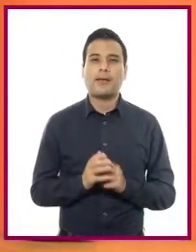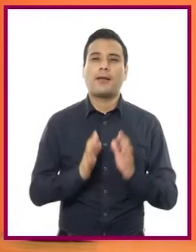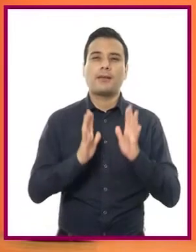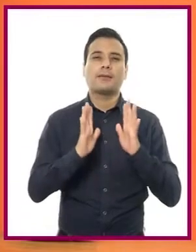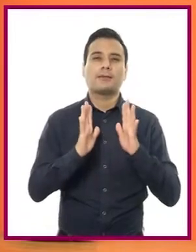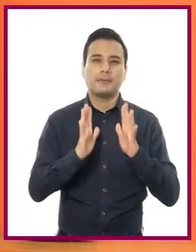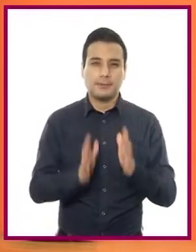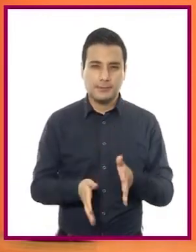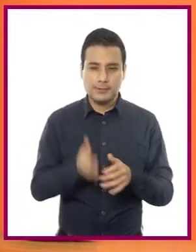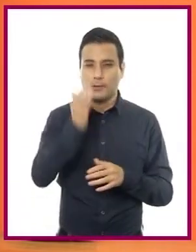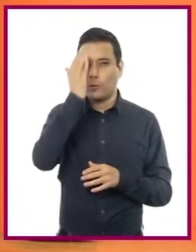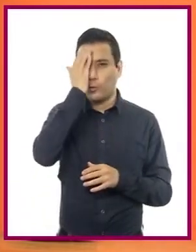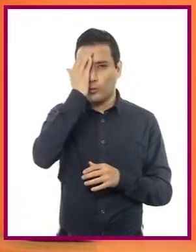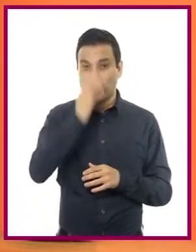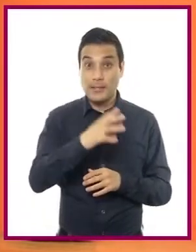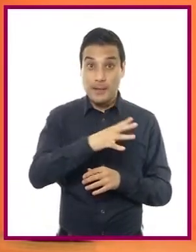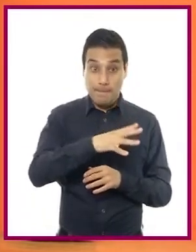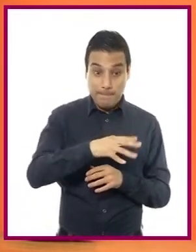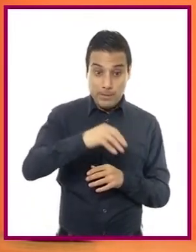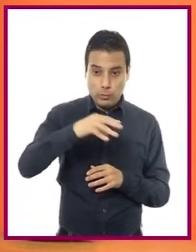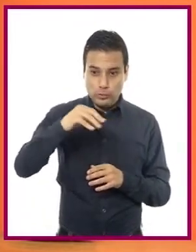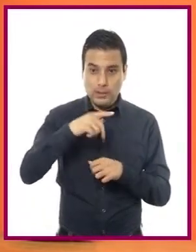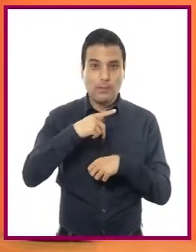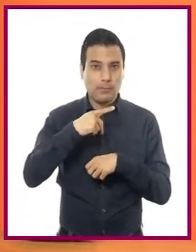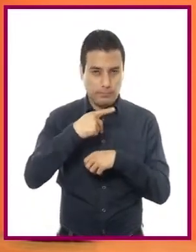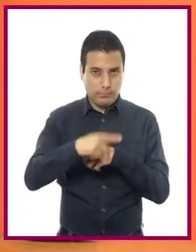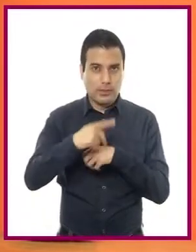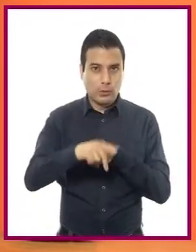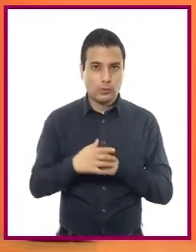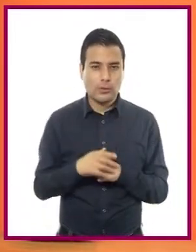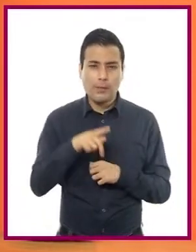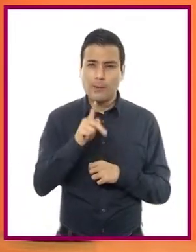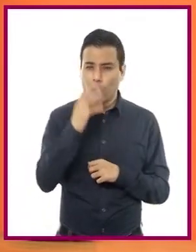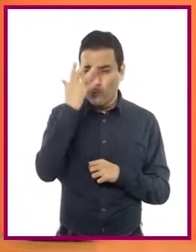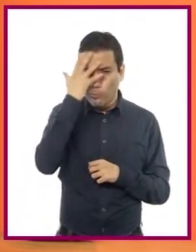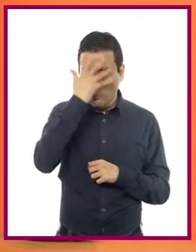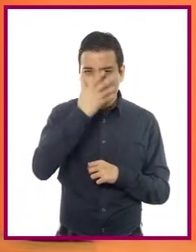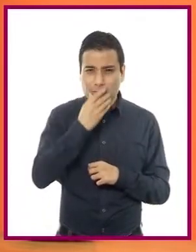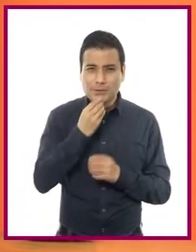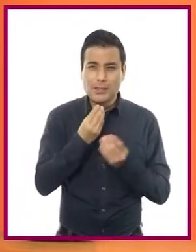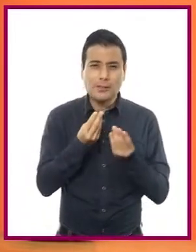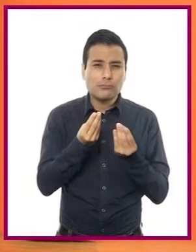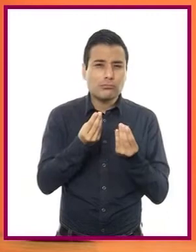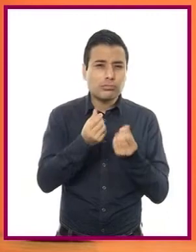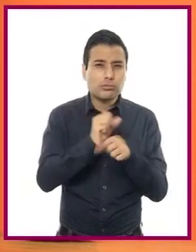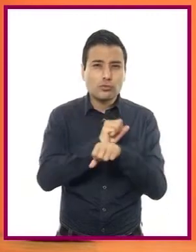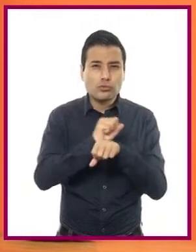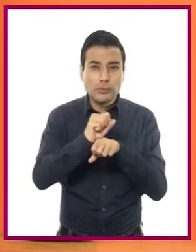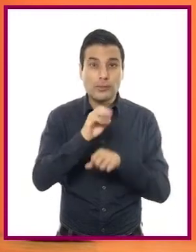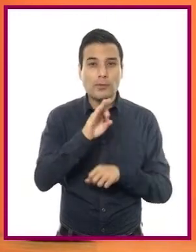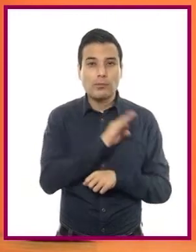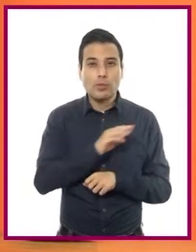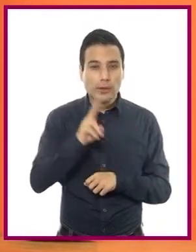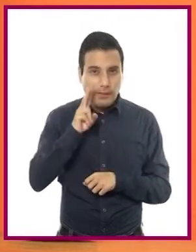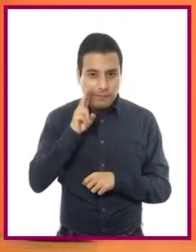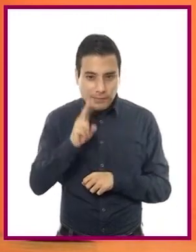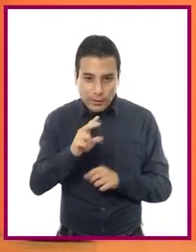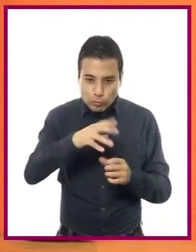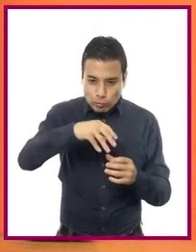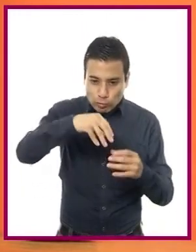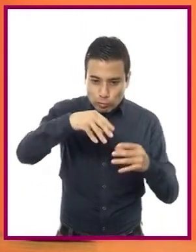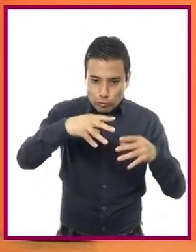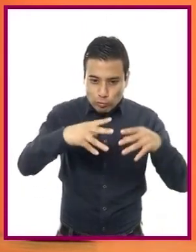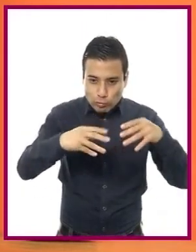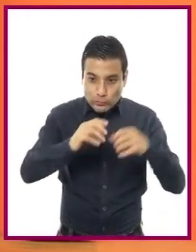a las medusas, que son peligrosas, pero increíblemente bellas y delicadas. Se les puede mirar, pero no se